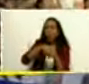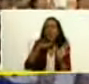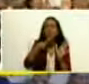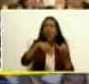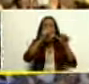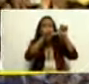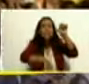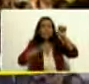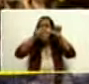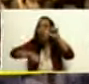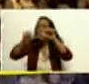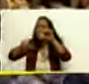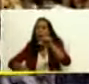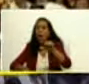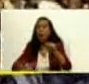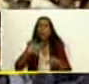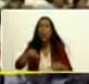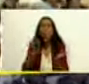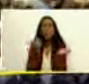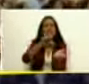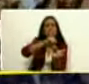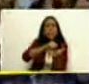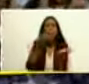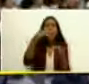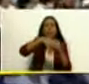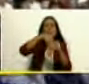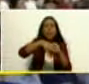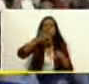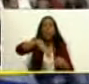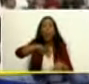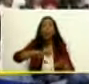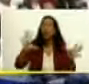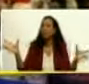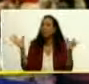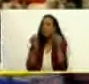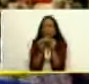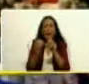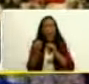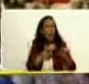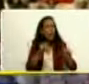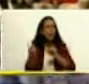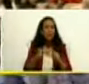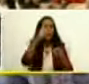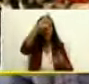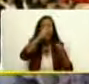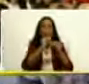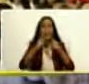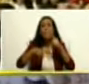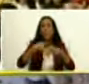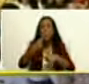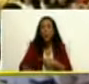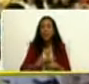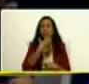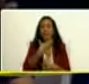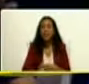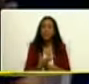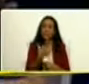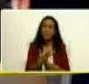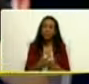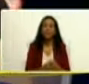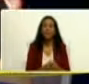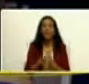que tenemos y organizar una sola logística de movilización para el próximo 3 de